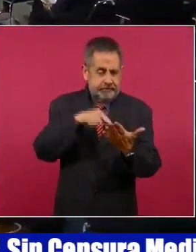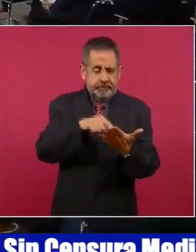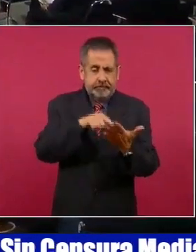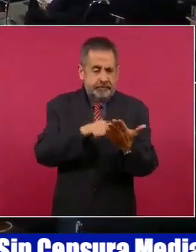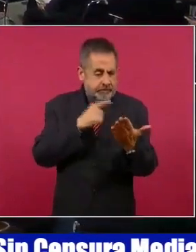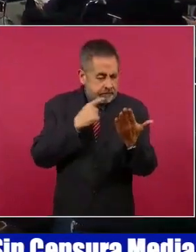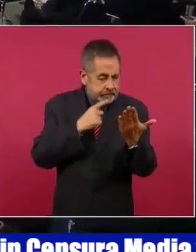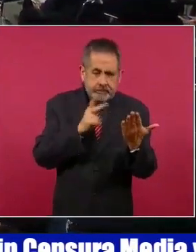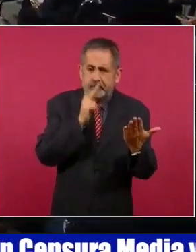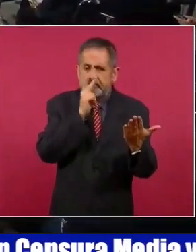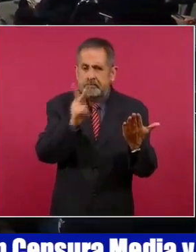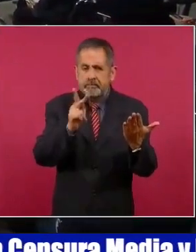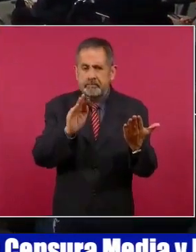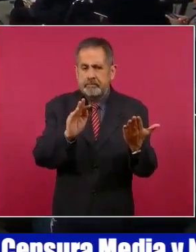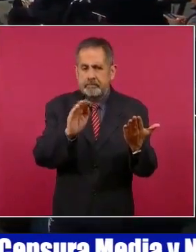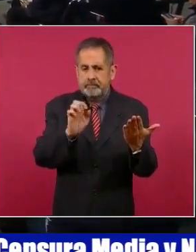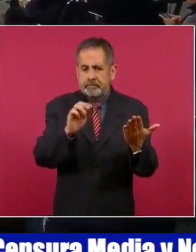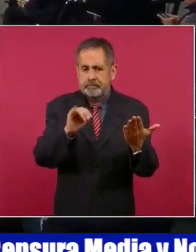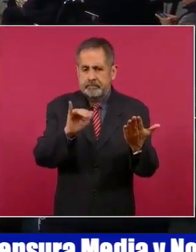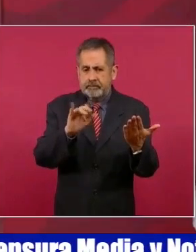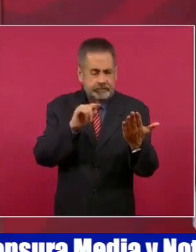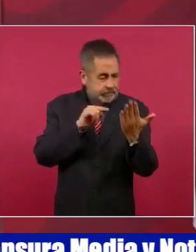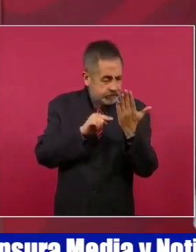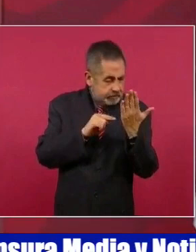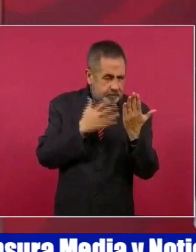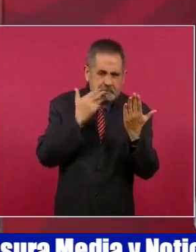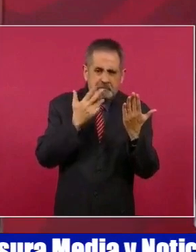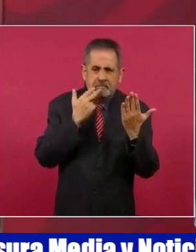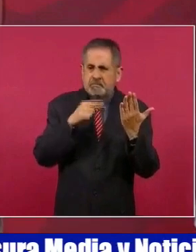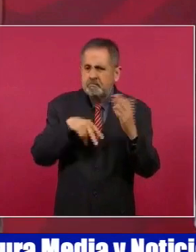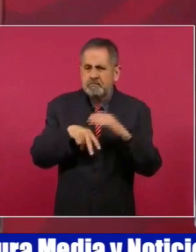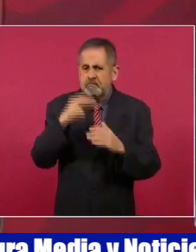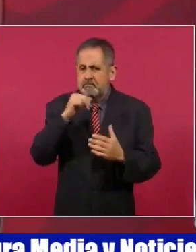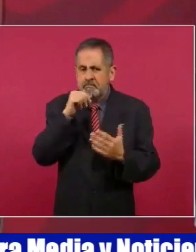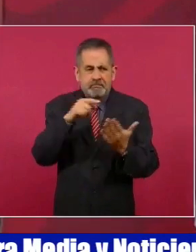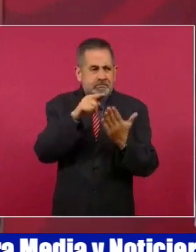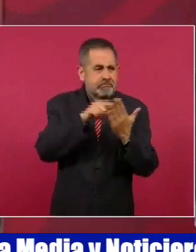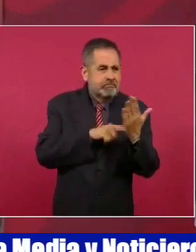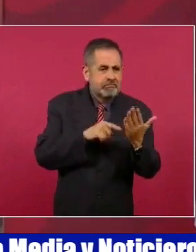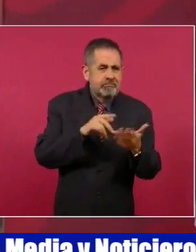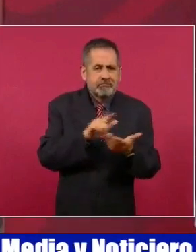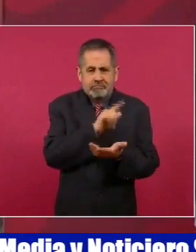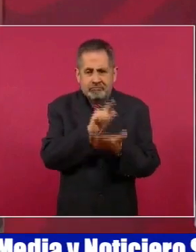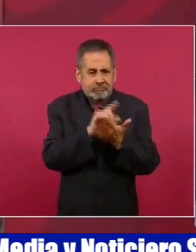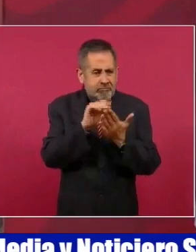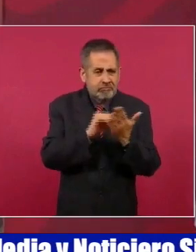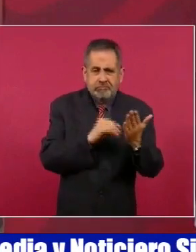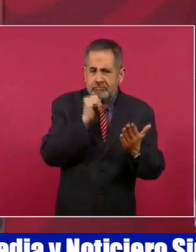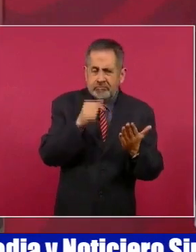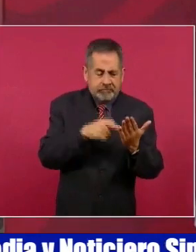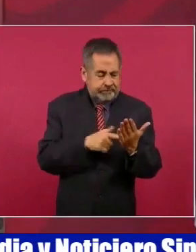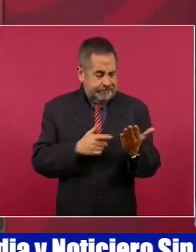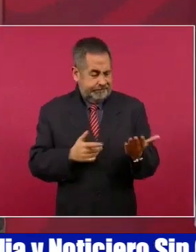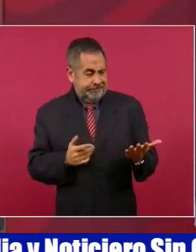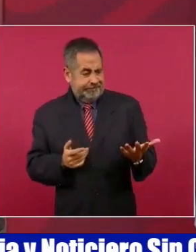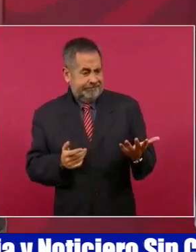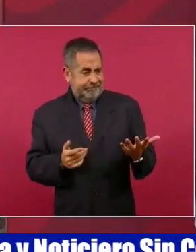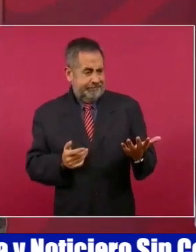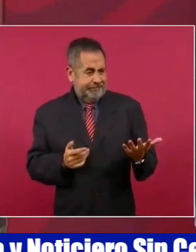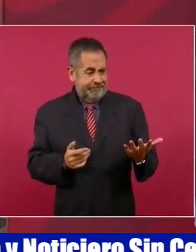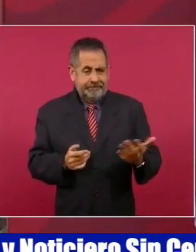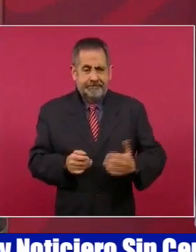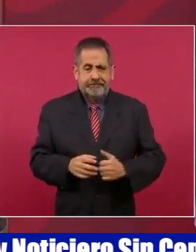Manuel López Obrador que siga aumentando la violencia contra las mujeres, y sé que es un tema que a ustedes les interesa,